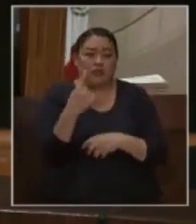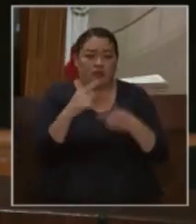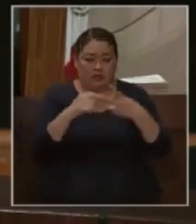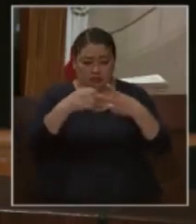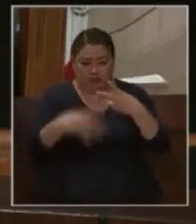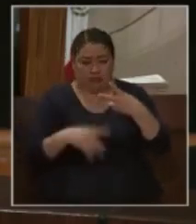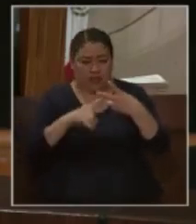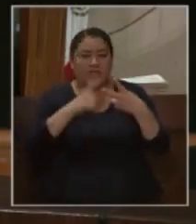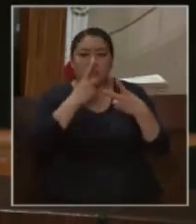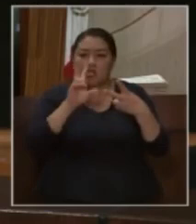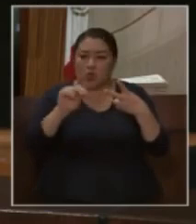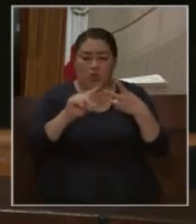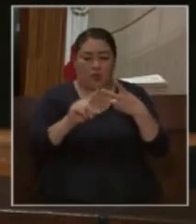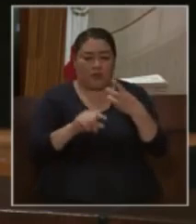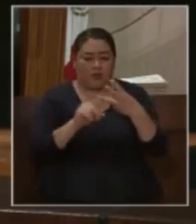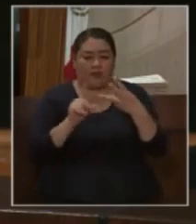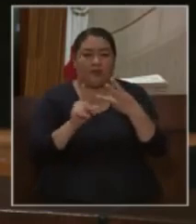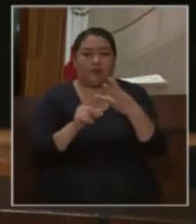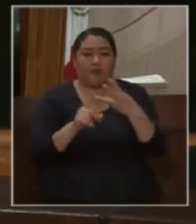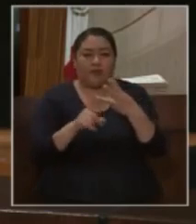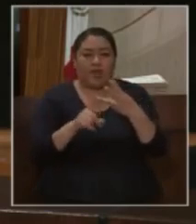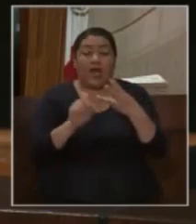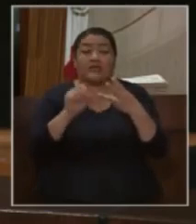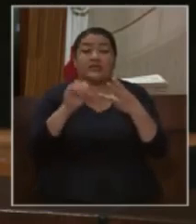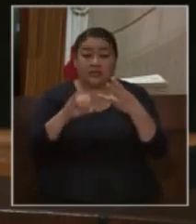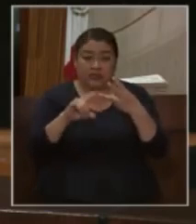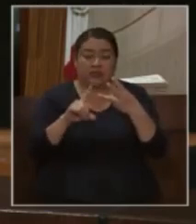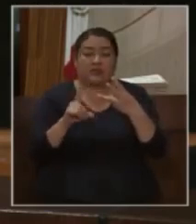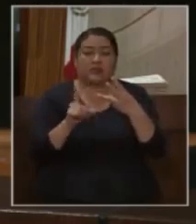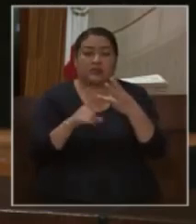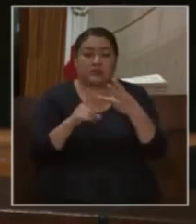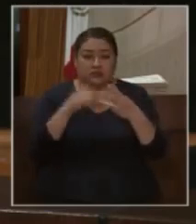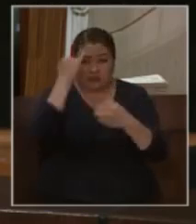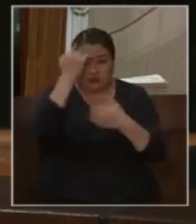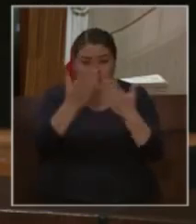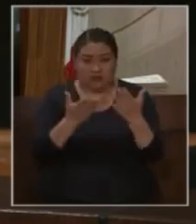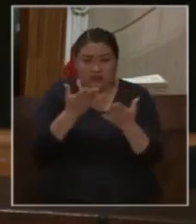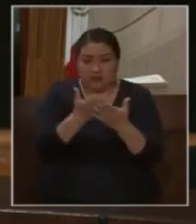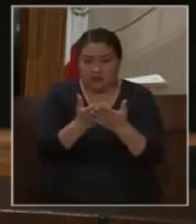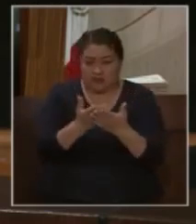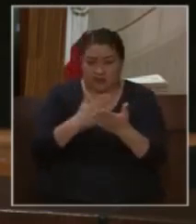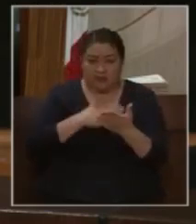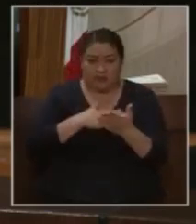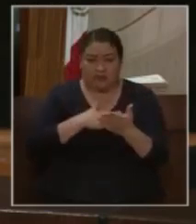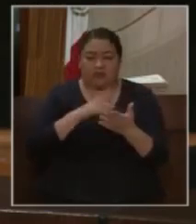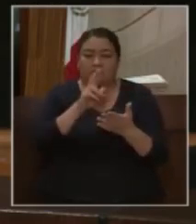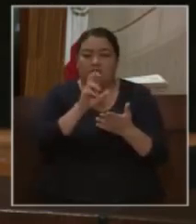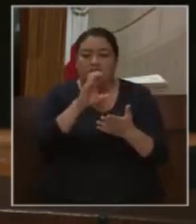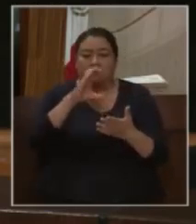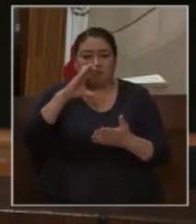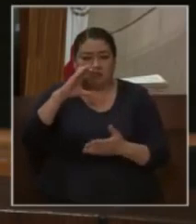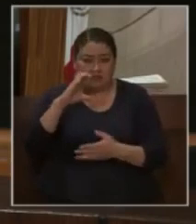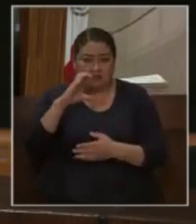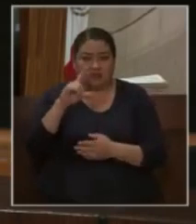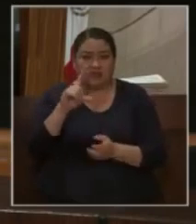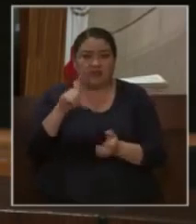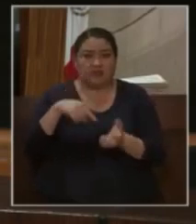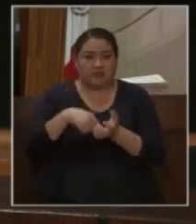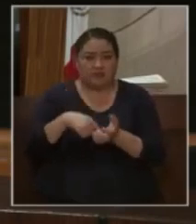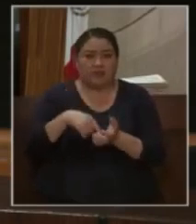941 y acumulado, a favor de la propuesta que formulo en el recurso de